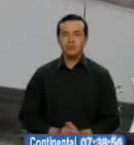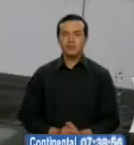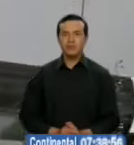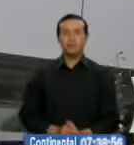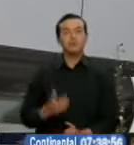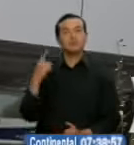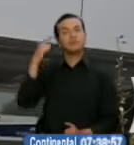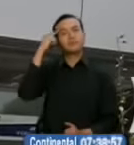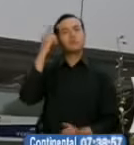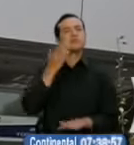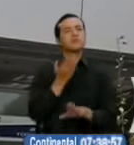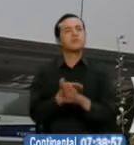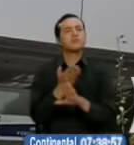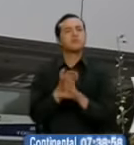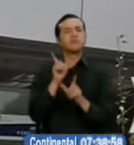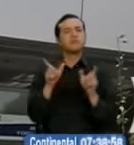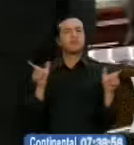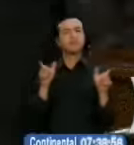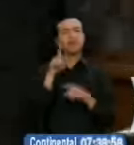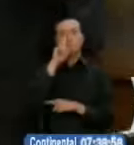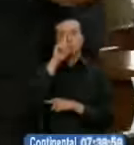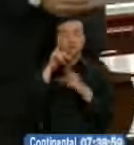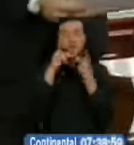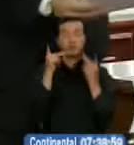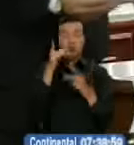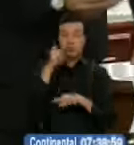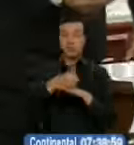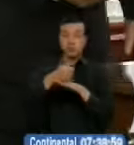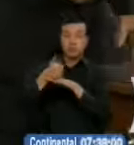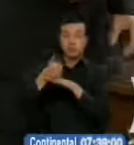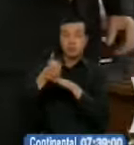El gobierno propone que funcionarios públicos y futuras